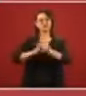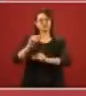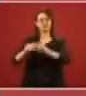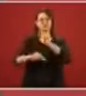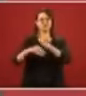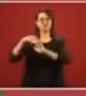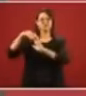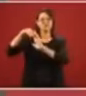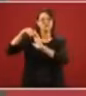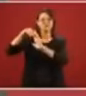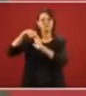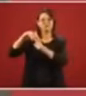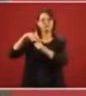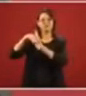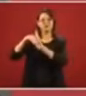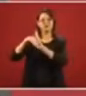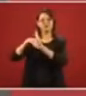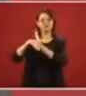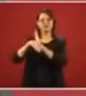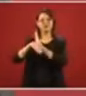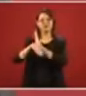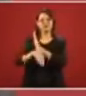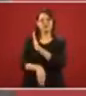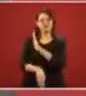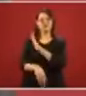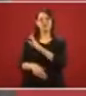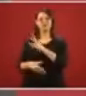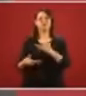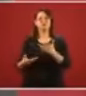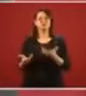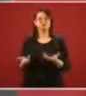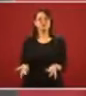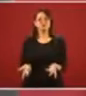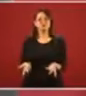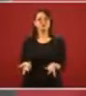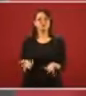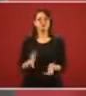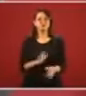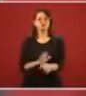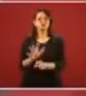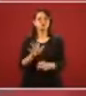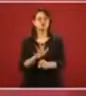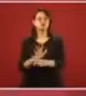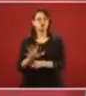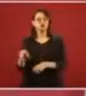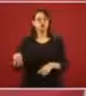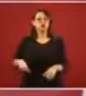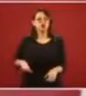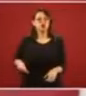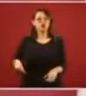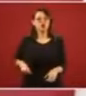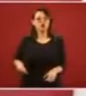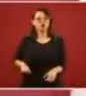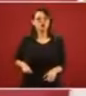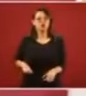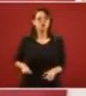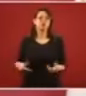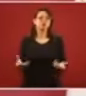degradación progresivo que tuvo que ver con el